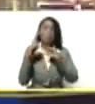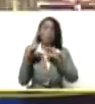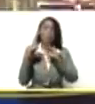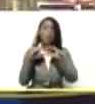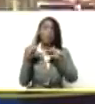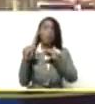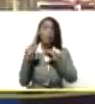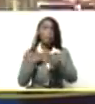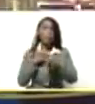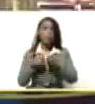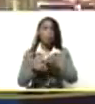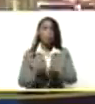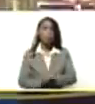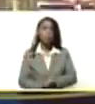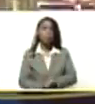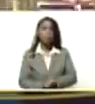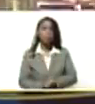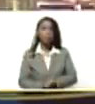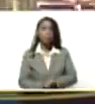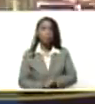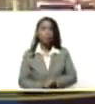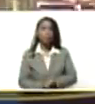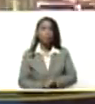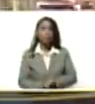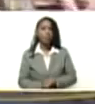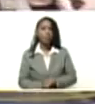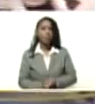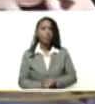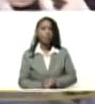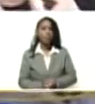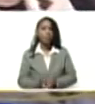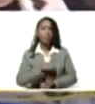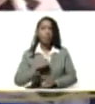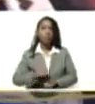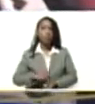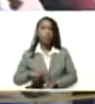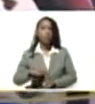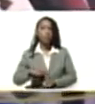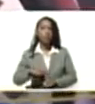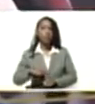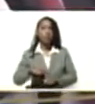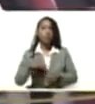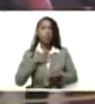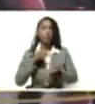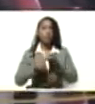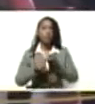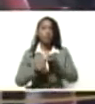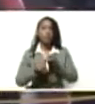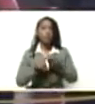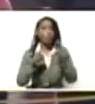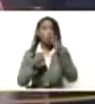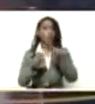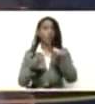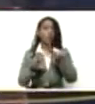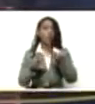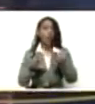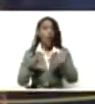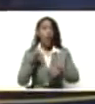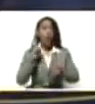si lista su perfil y está no vieron el último capítulo de super